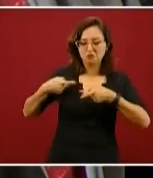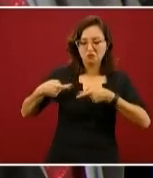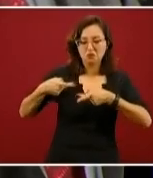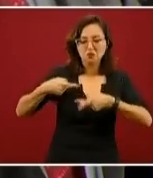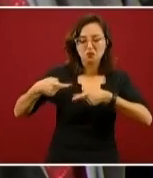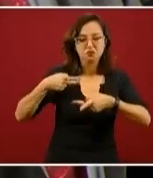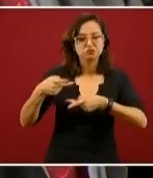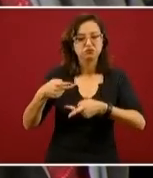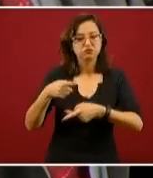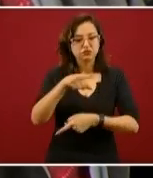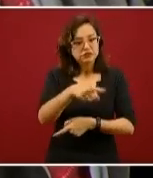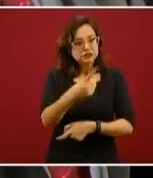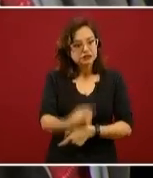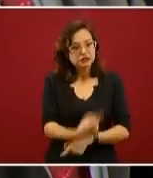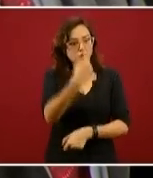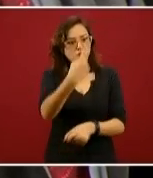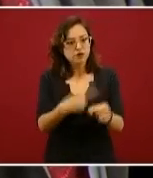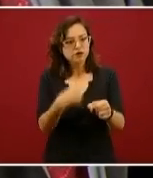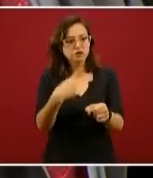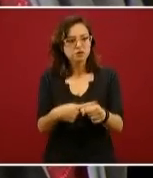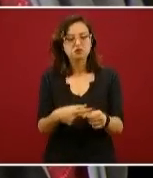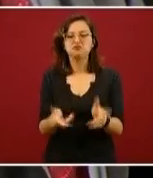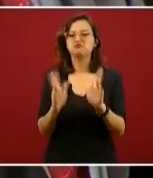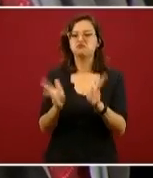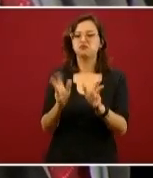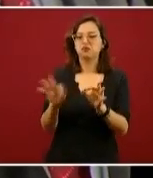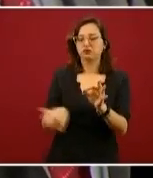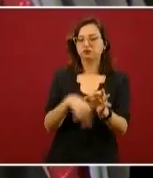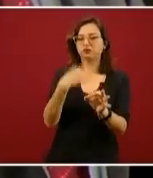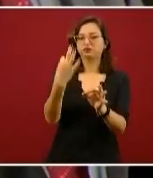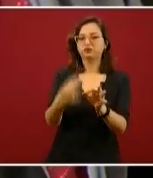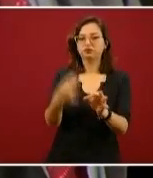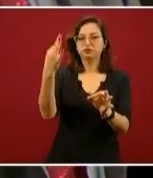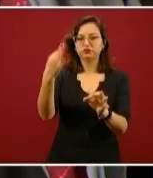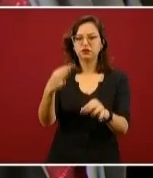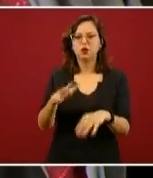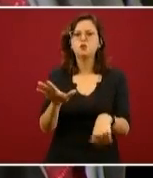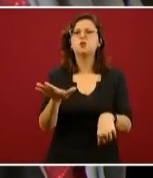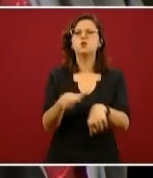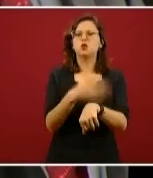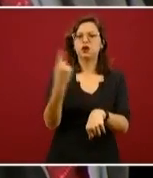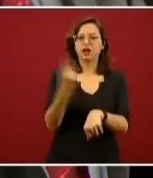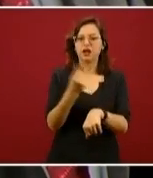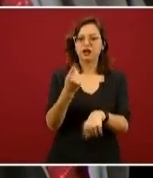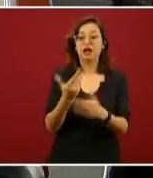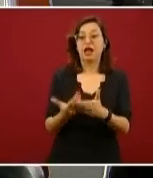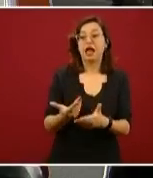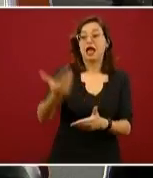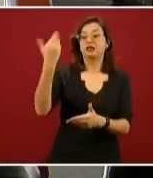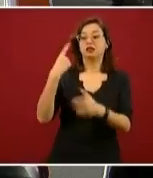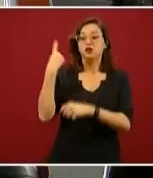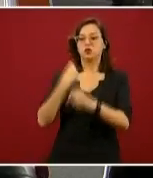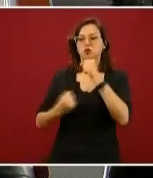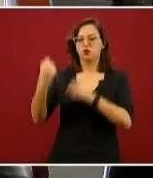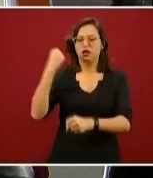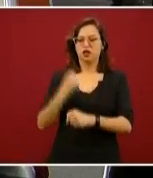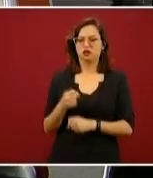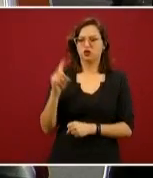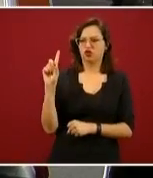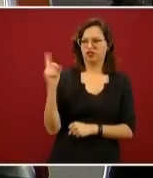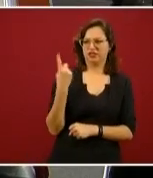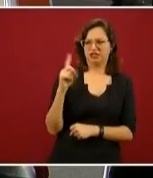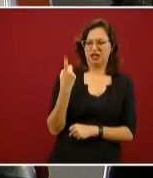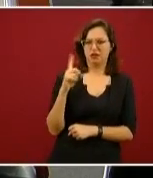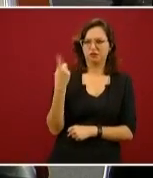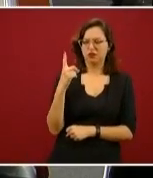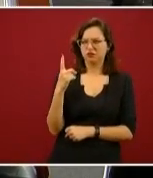disparado porque el 31 de diciembre de 2019 nuestros sistemas de monitoreo y alertamiento temprano nos